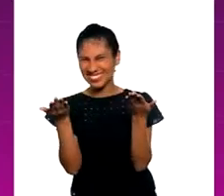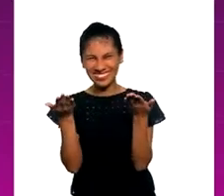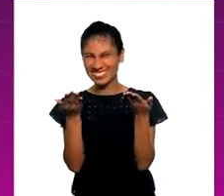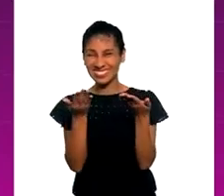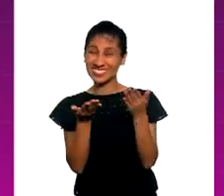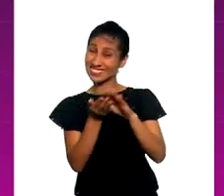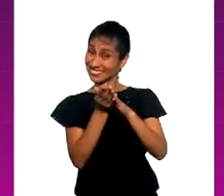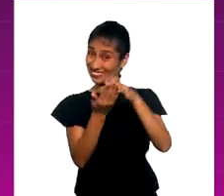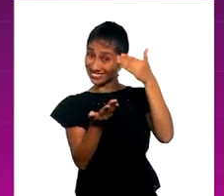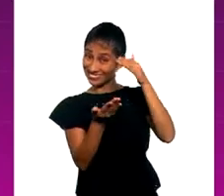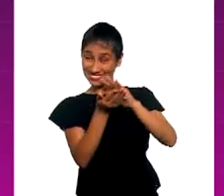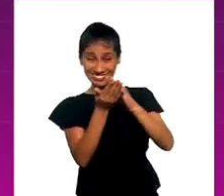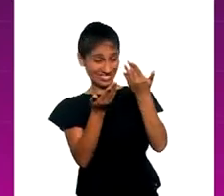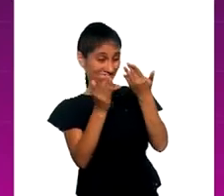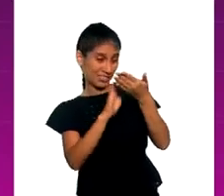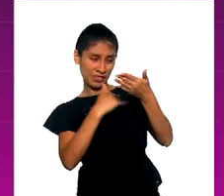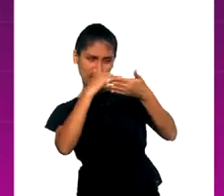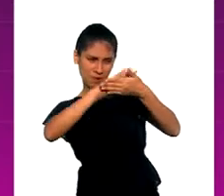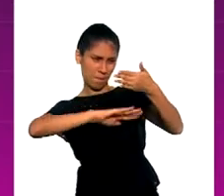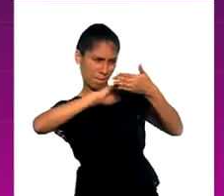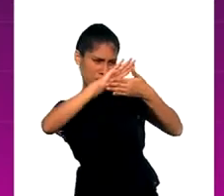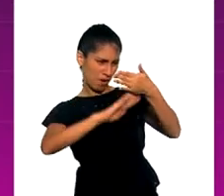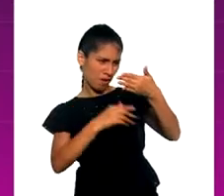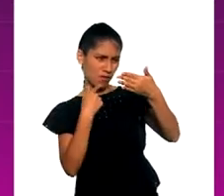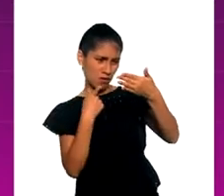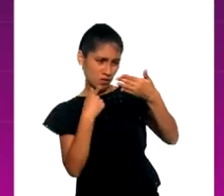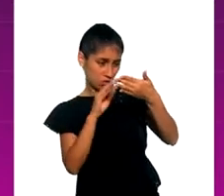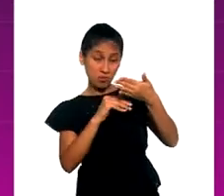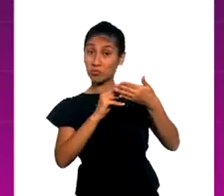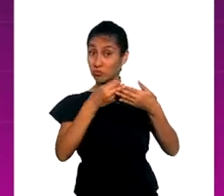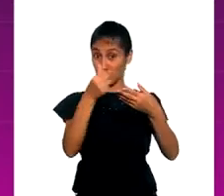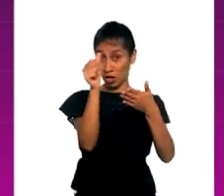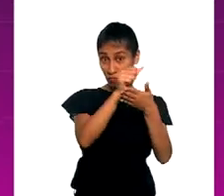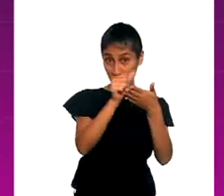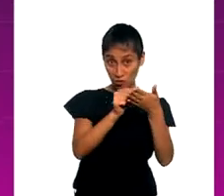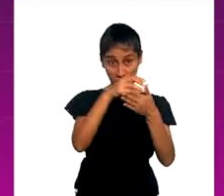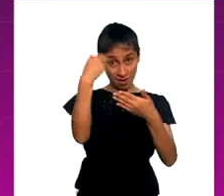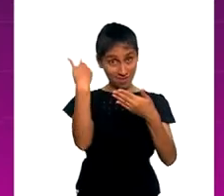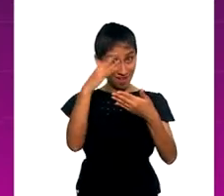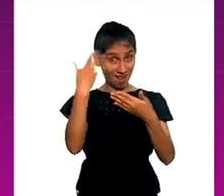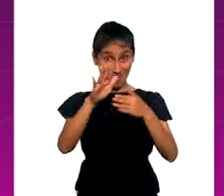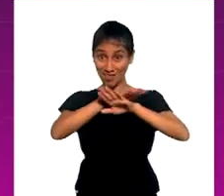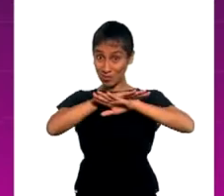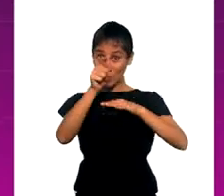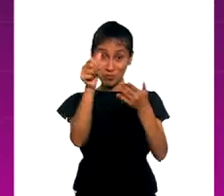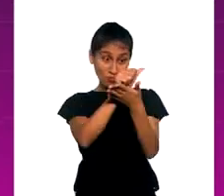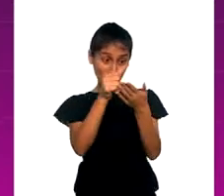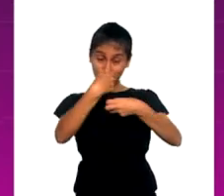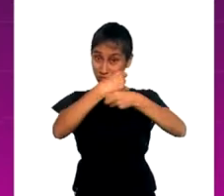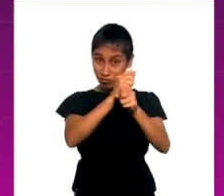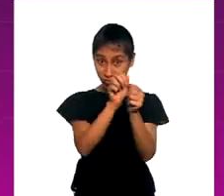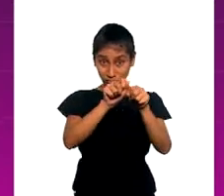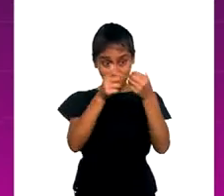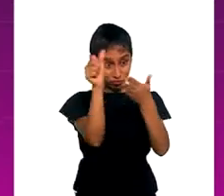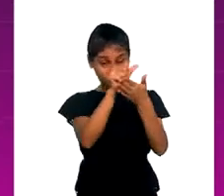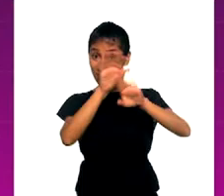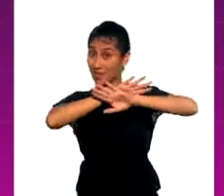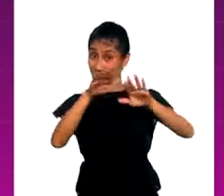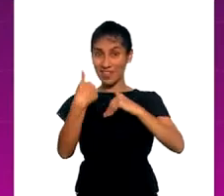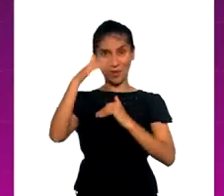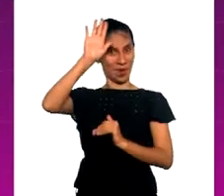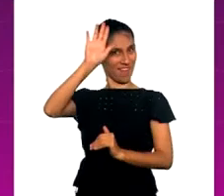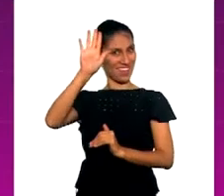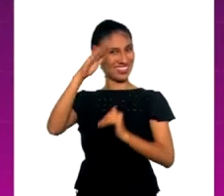levantar la mano si se tiene la figura lista la instrucción